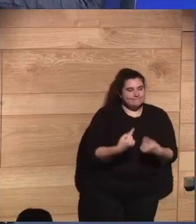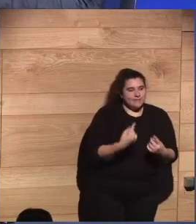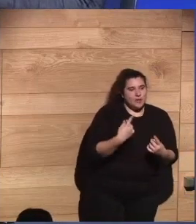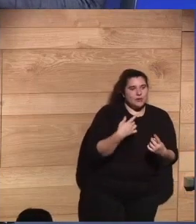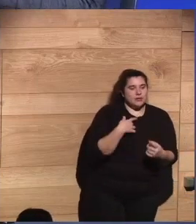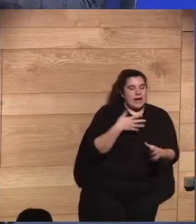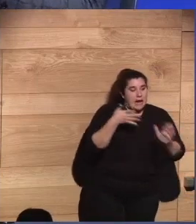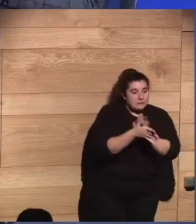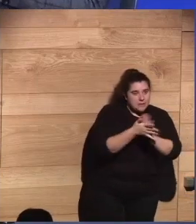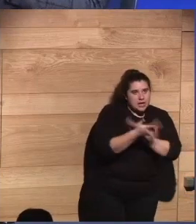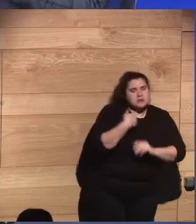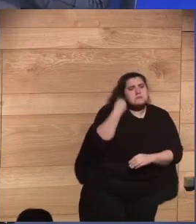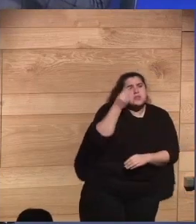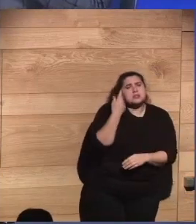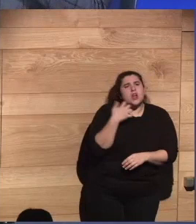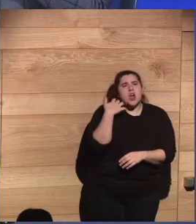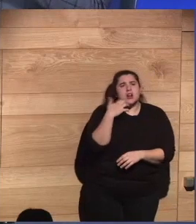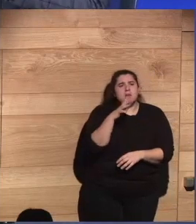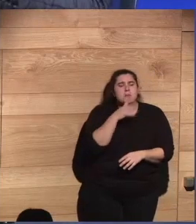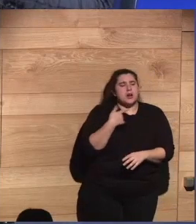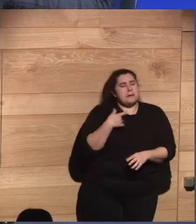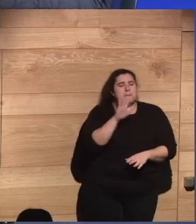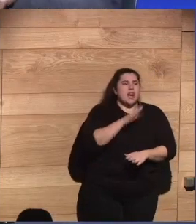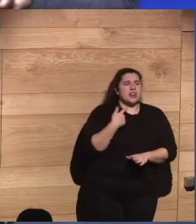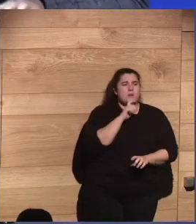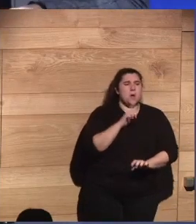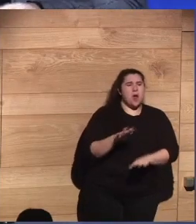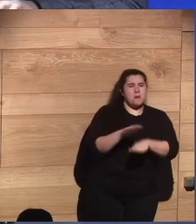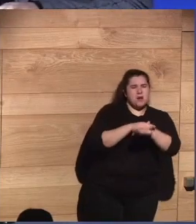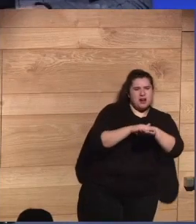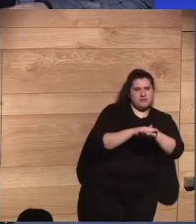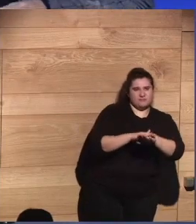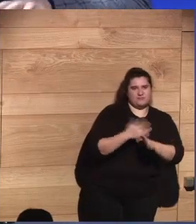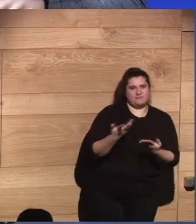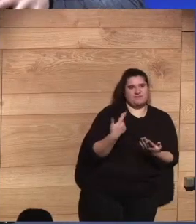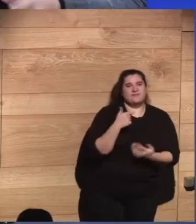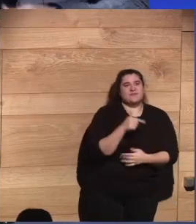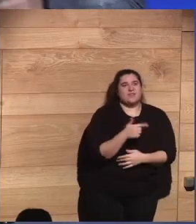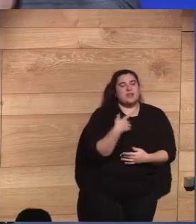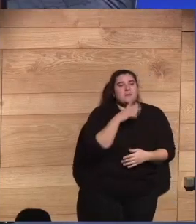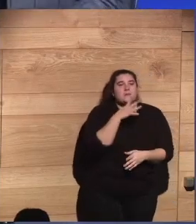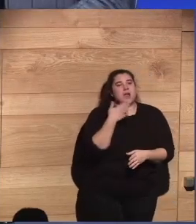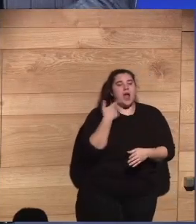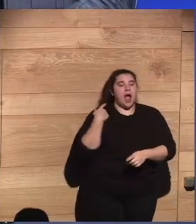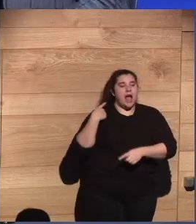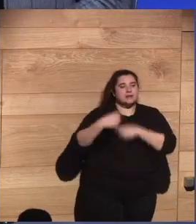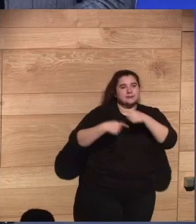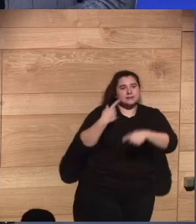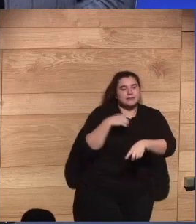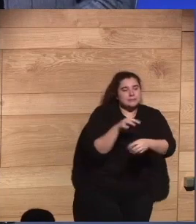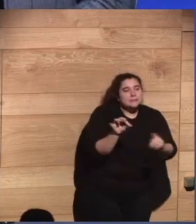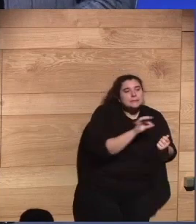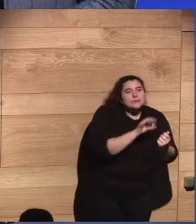imitar, y lo explica, que me resultó muy raro, casi como pidiendo disculpas, ¿no? Para imitar los instrumentos árabes originales de la tradición musical, y eso